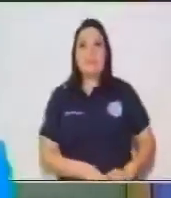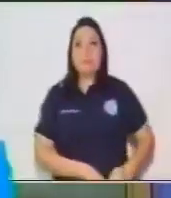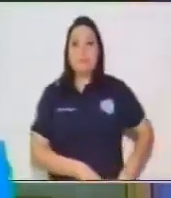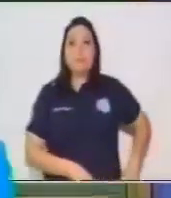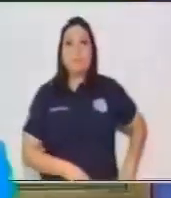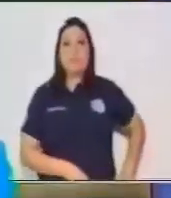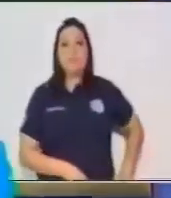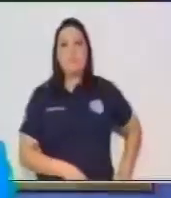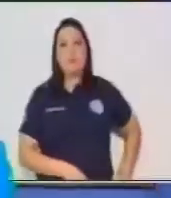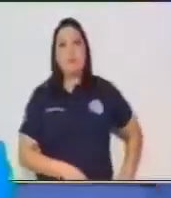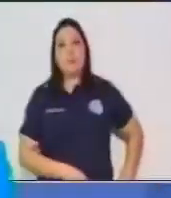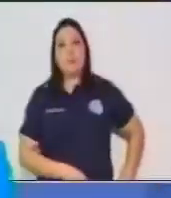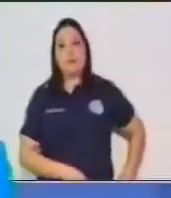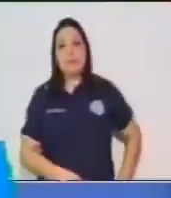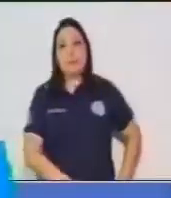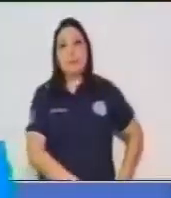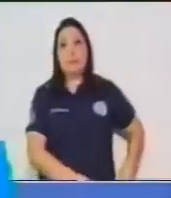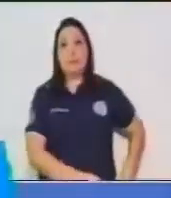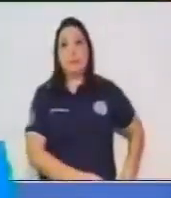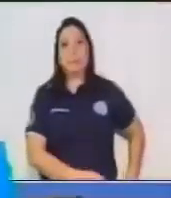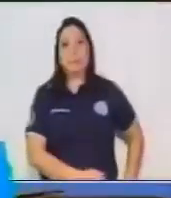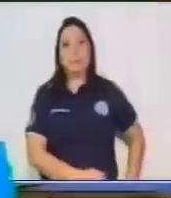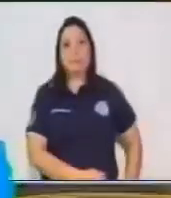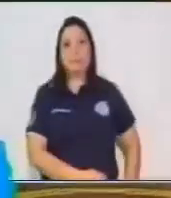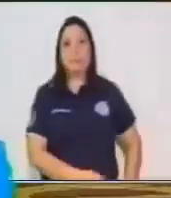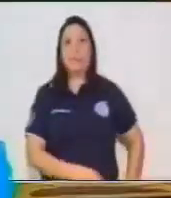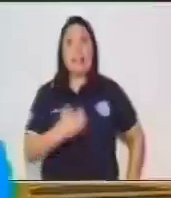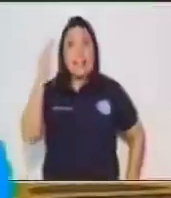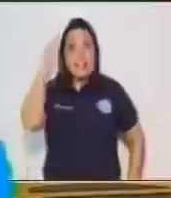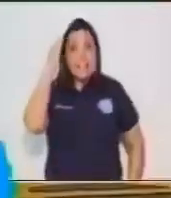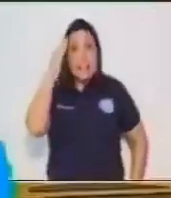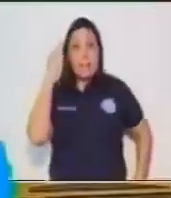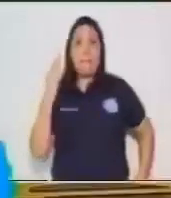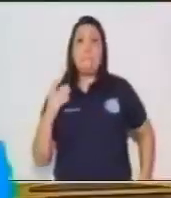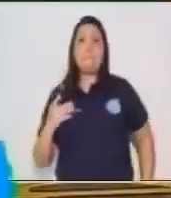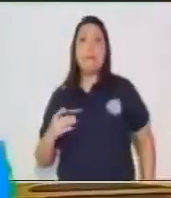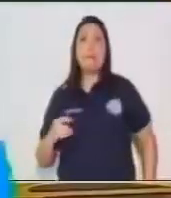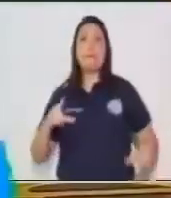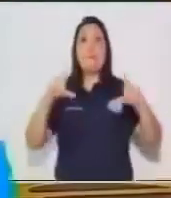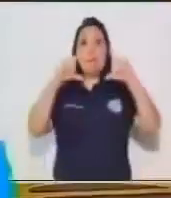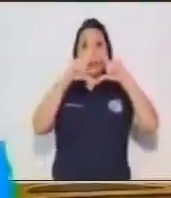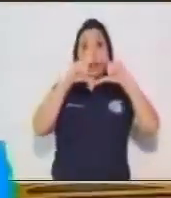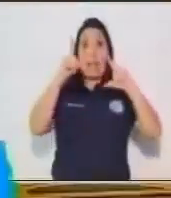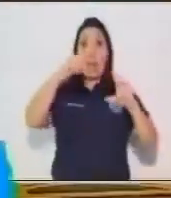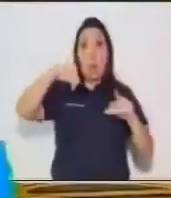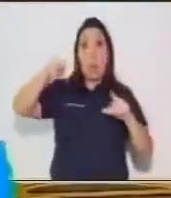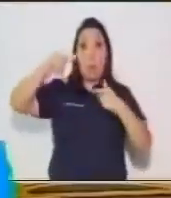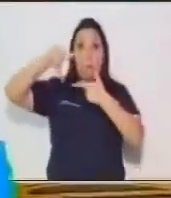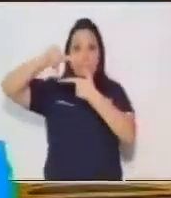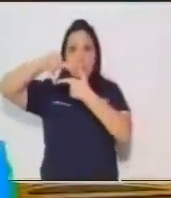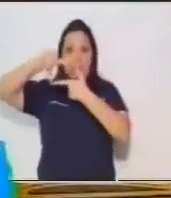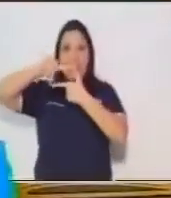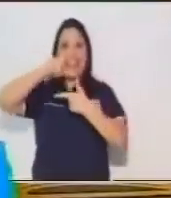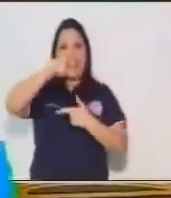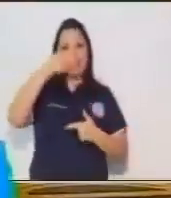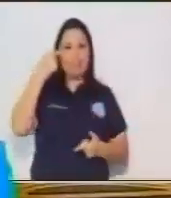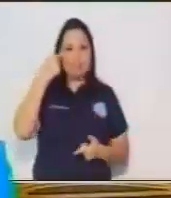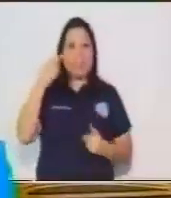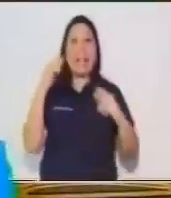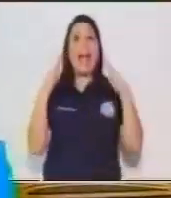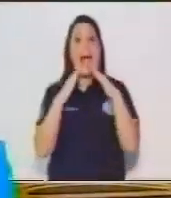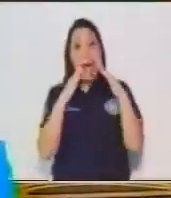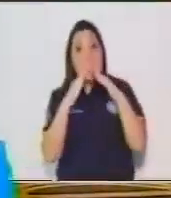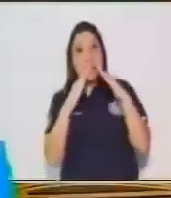con lo que sabemos de geometría. En casa debes tener